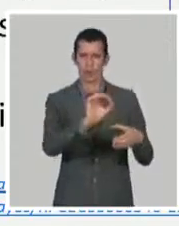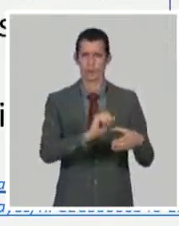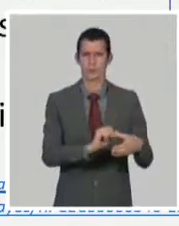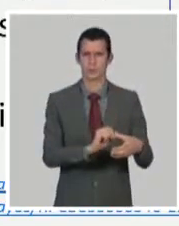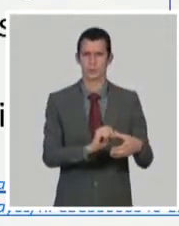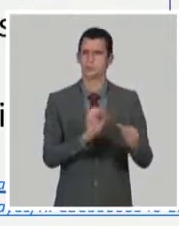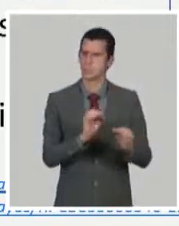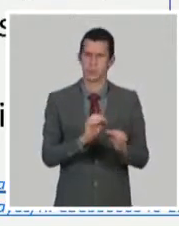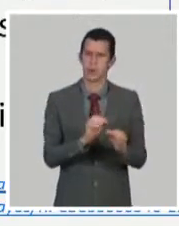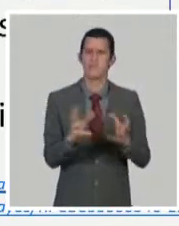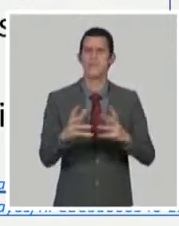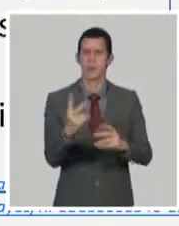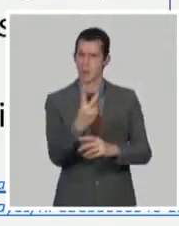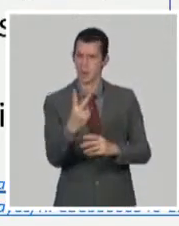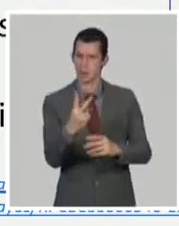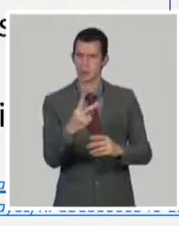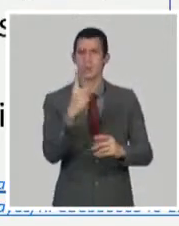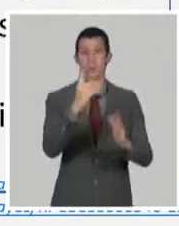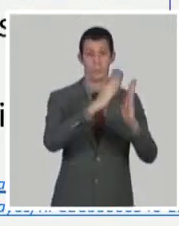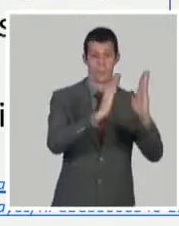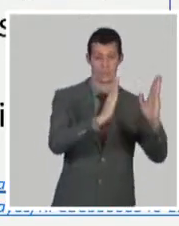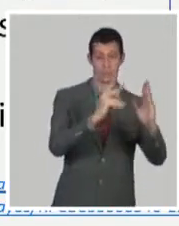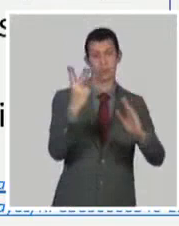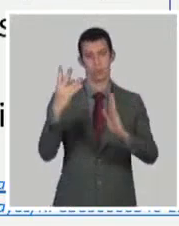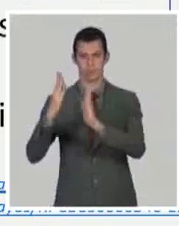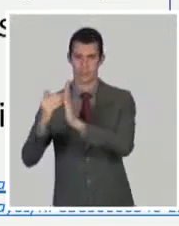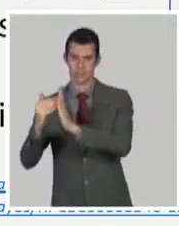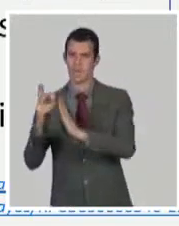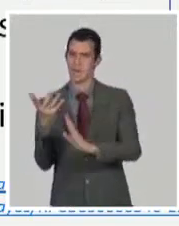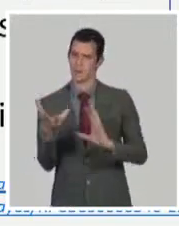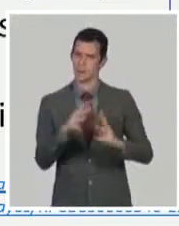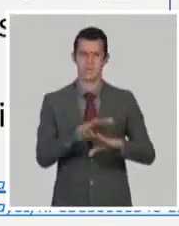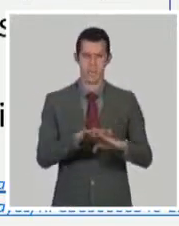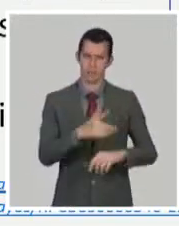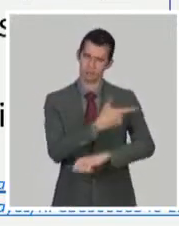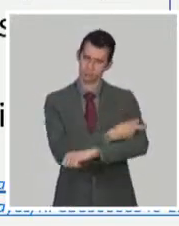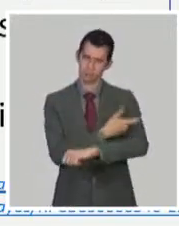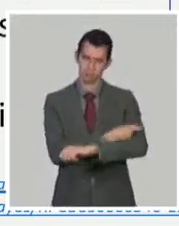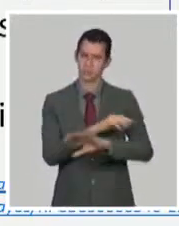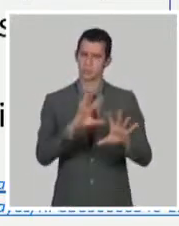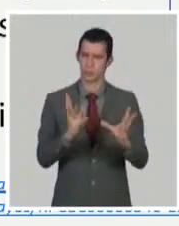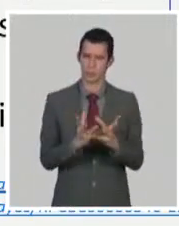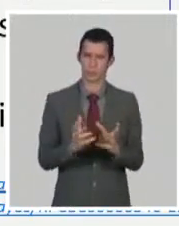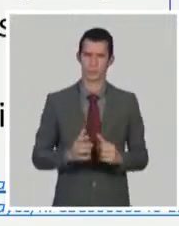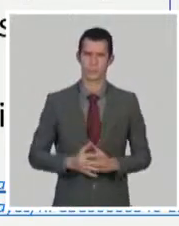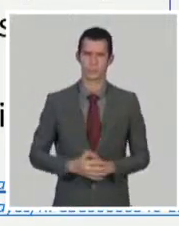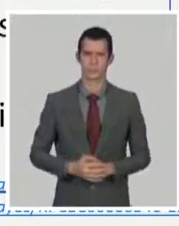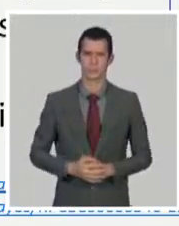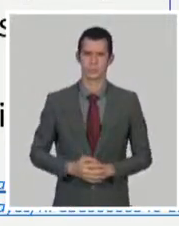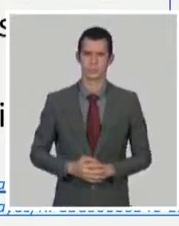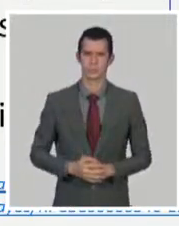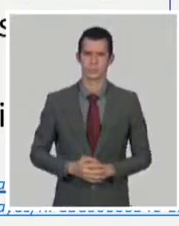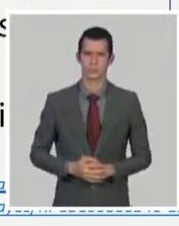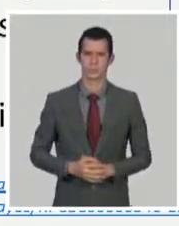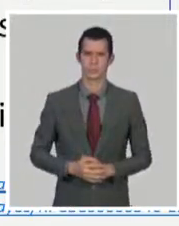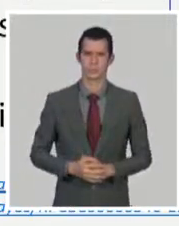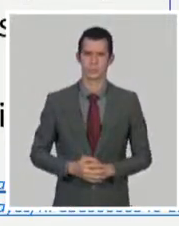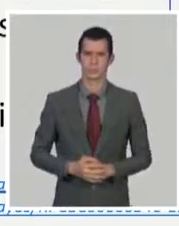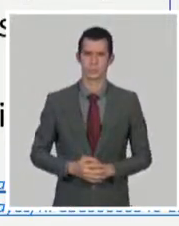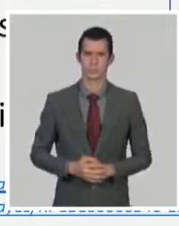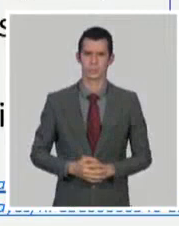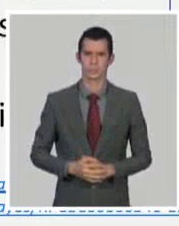los del largo. Los del corto y los del largo. Estas semanas recibieron los que están en el esquema largo la última